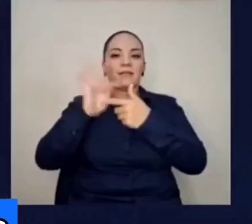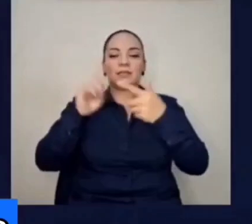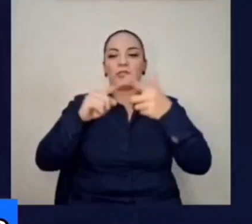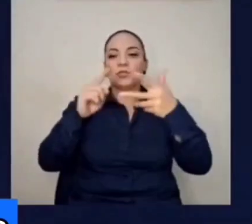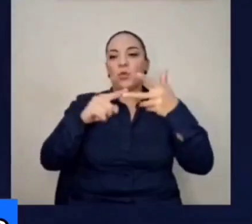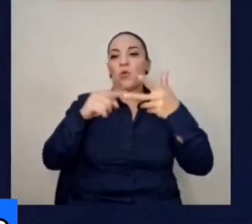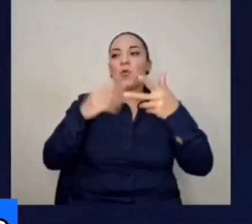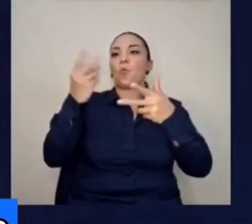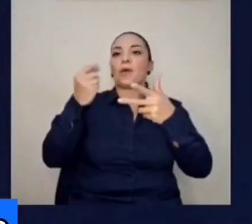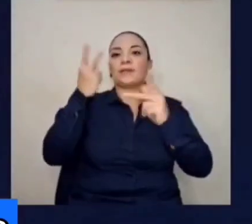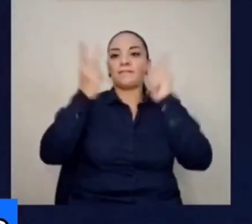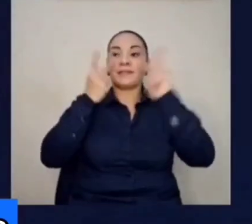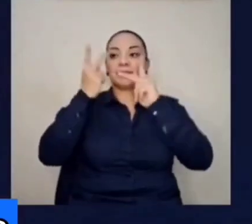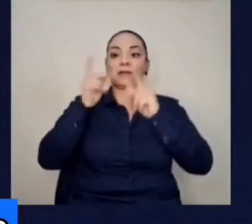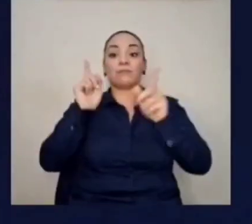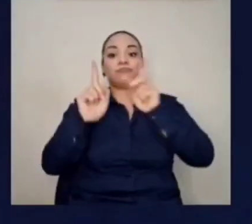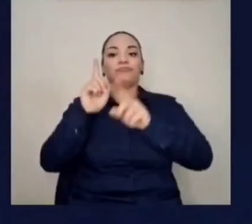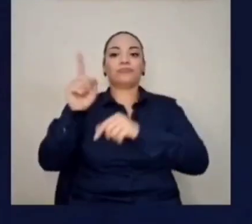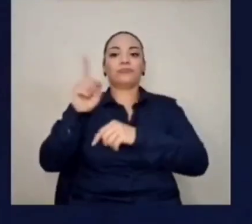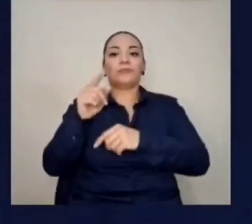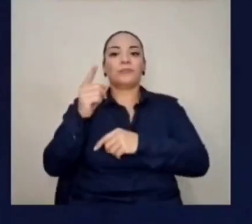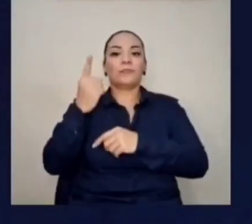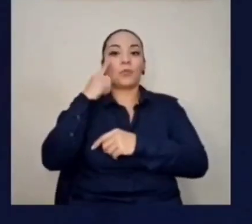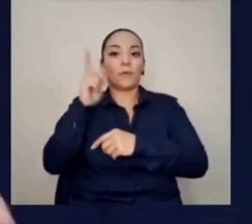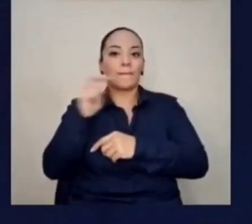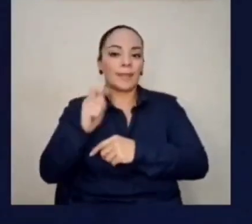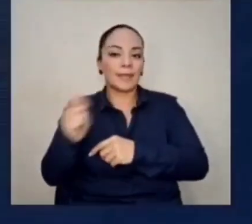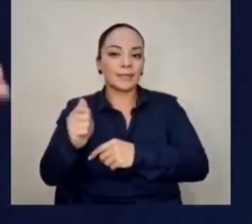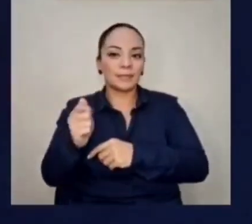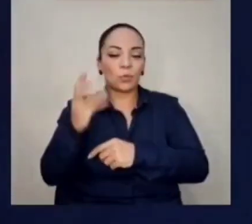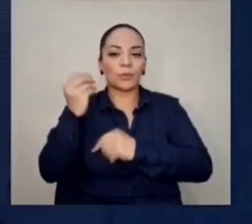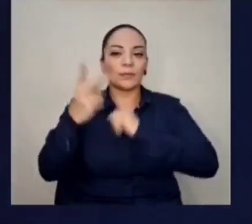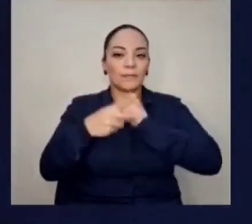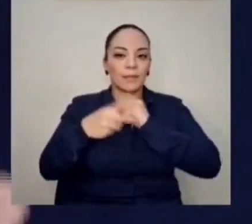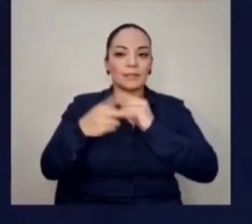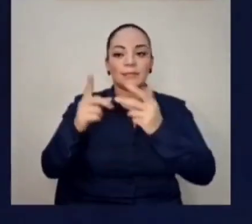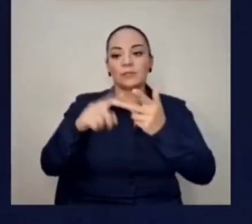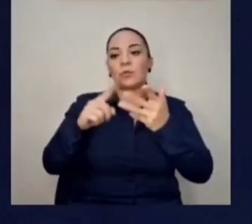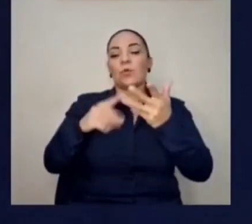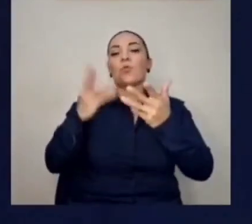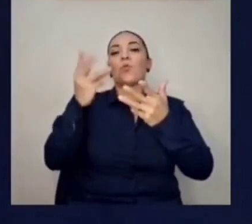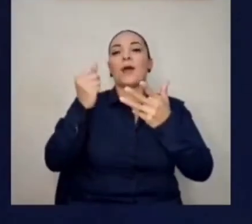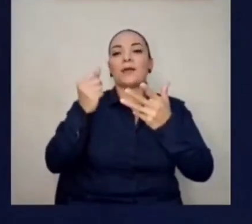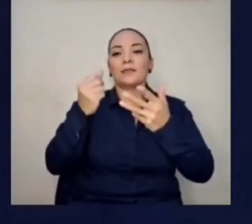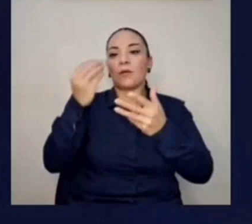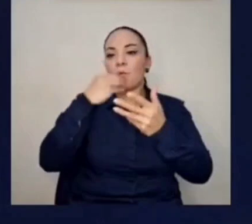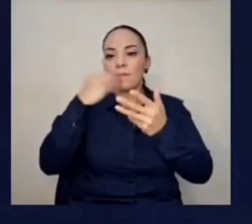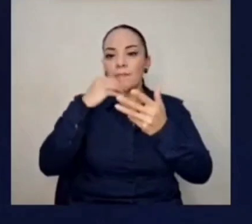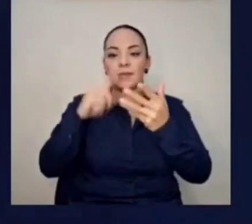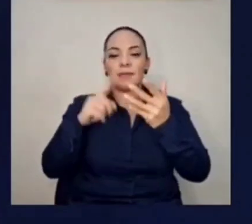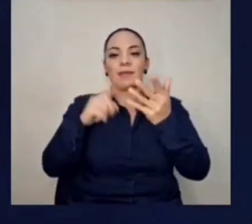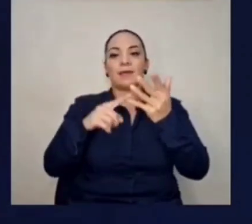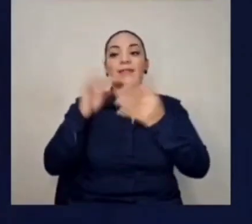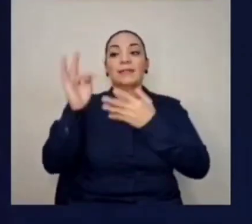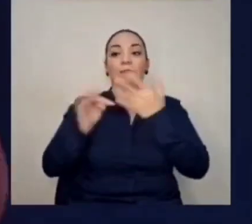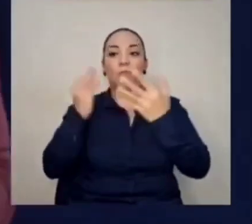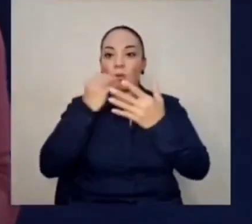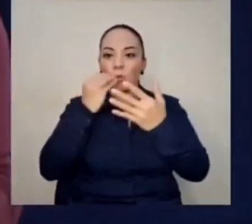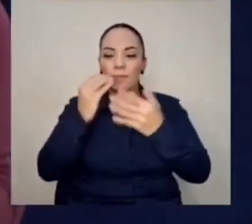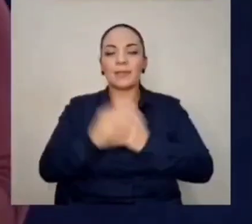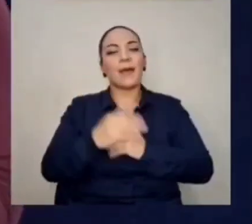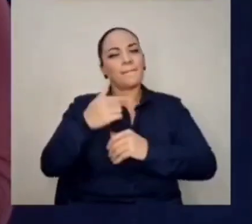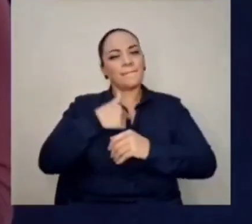visitas íntimas al mes, o tanta cantidad de comida, o tanto tipo de comida. Y a mí